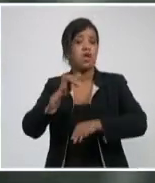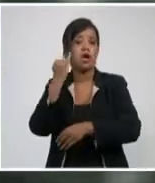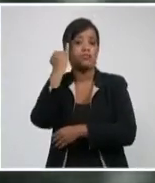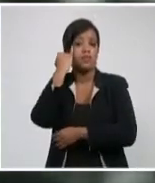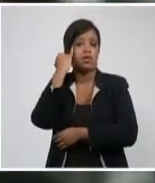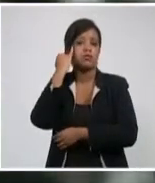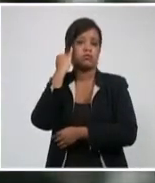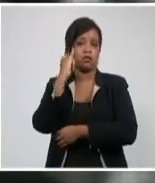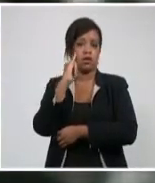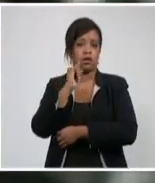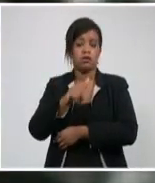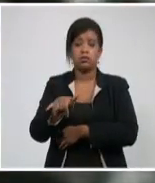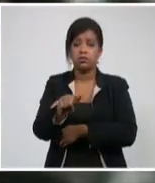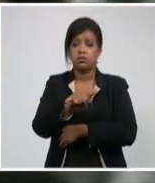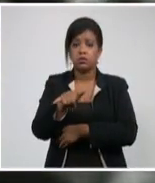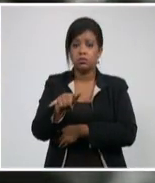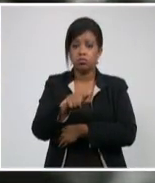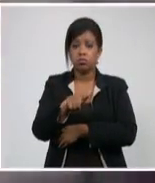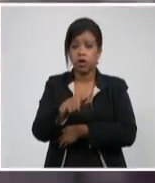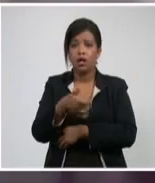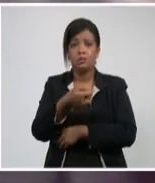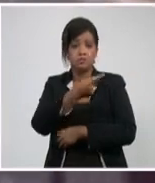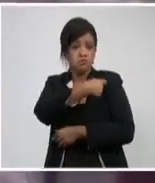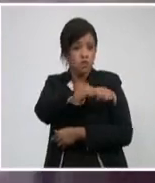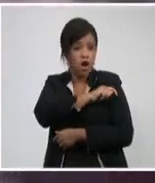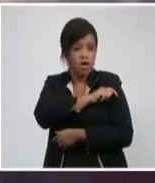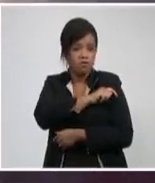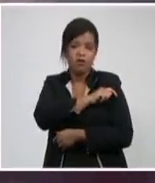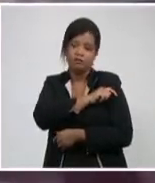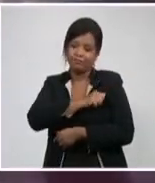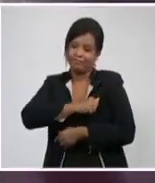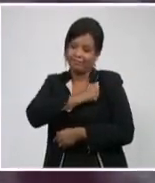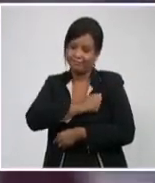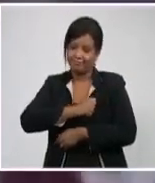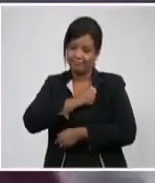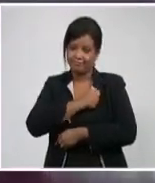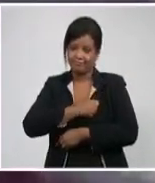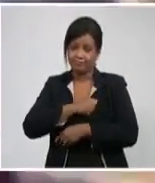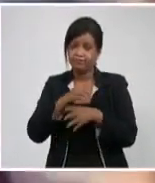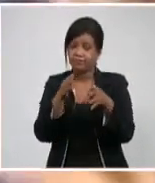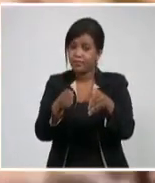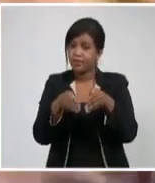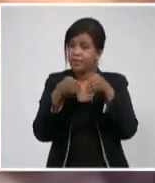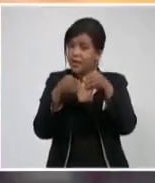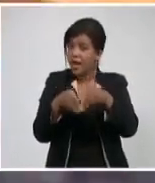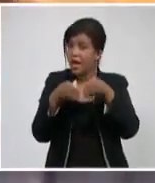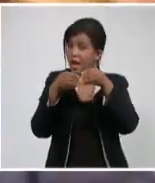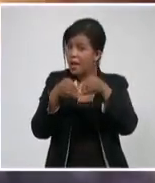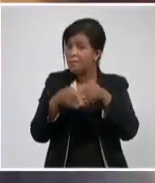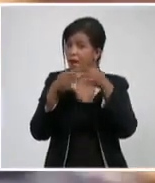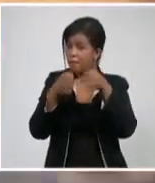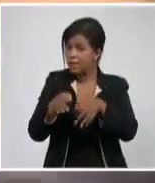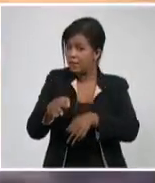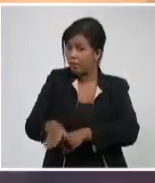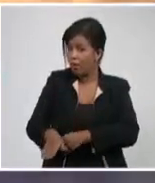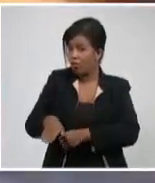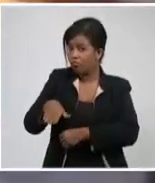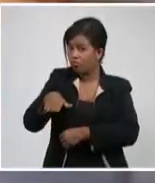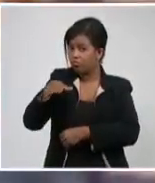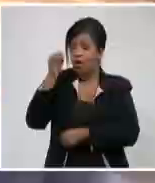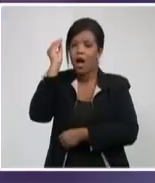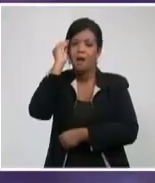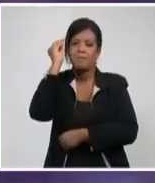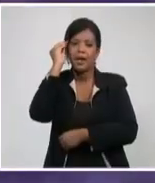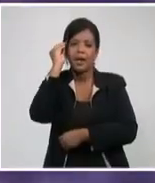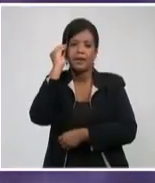mismo tiempo llegó al corazón de su pueblo. En tierras granmenses se forjó el guerrillero rebelde. Tras el Moncada,